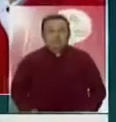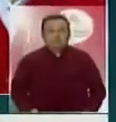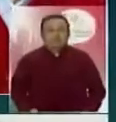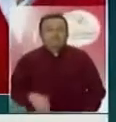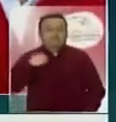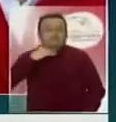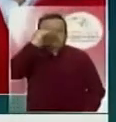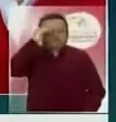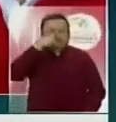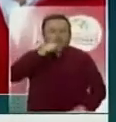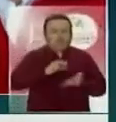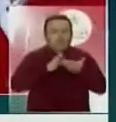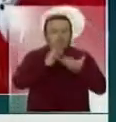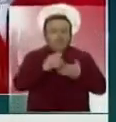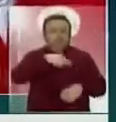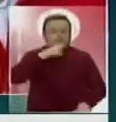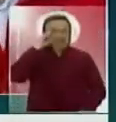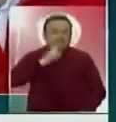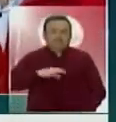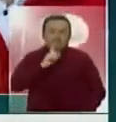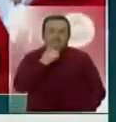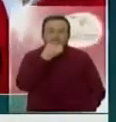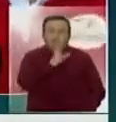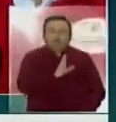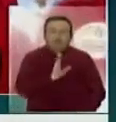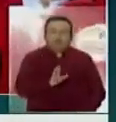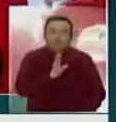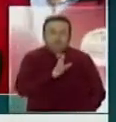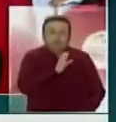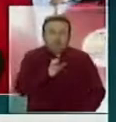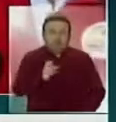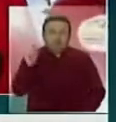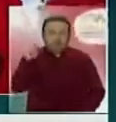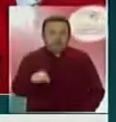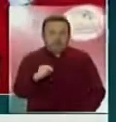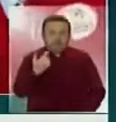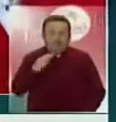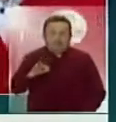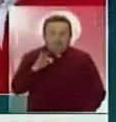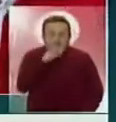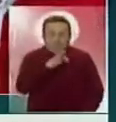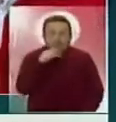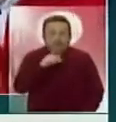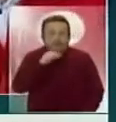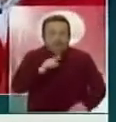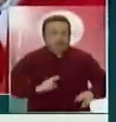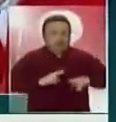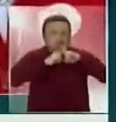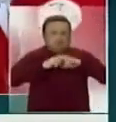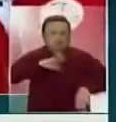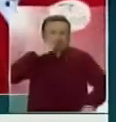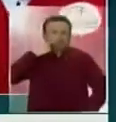y la experiencia que tenemos acá en la comuna, sabiendo que no son solamente personas que vienen de Cerrillos, que acá este es el mall